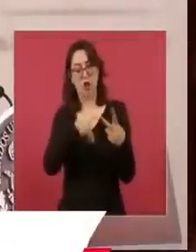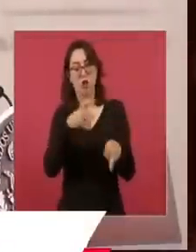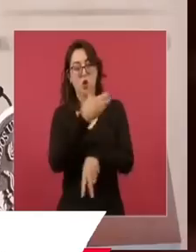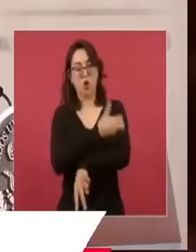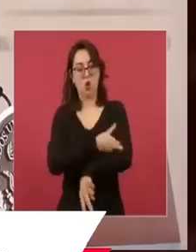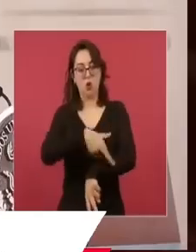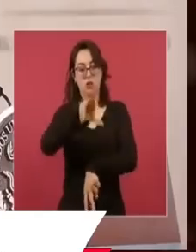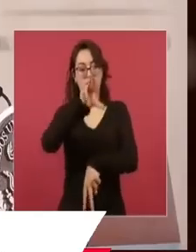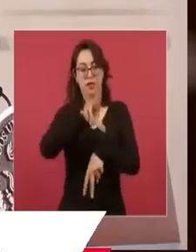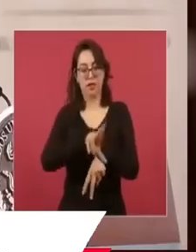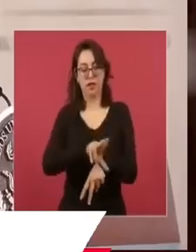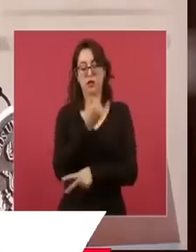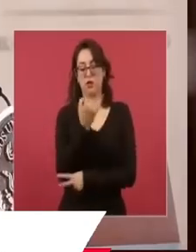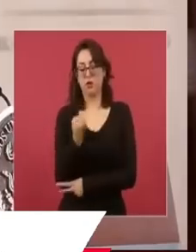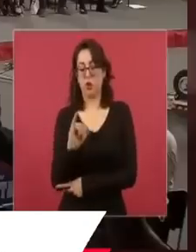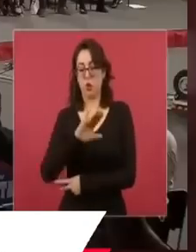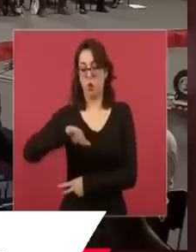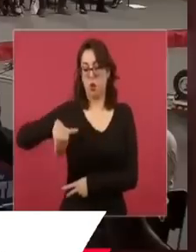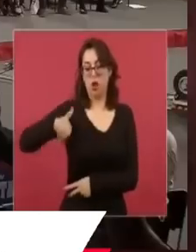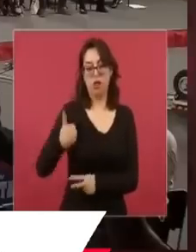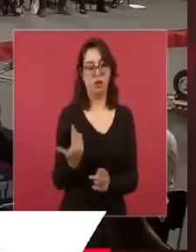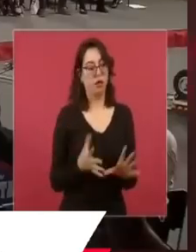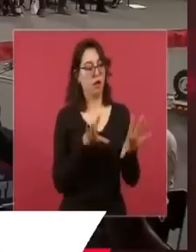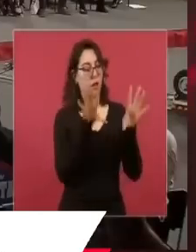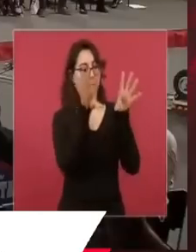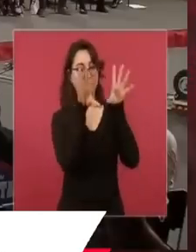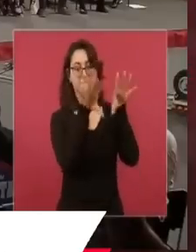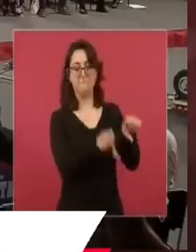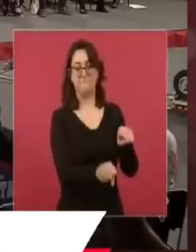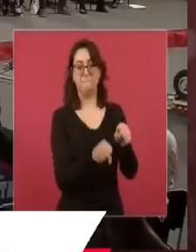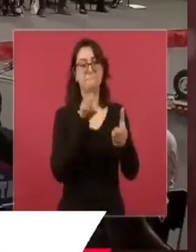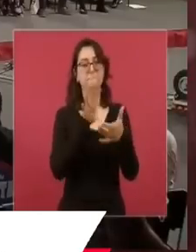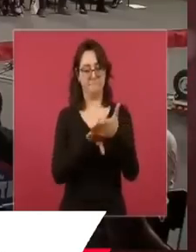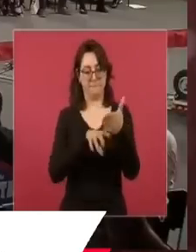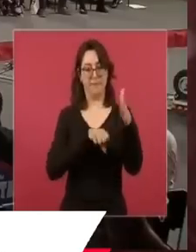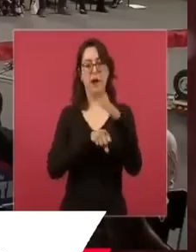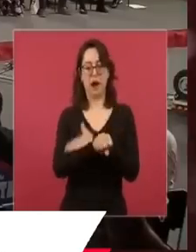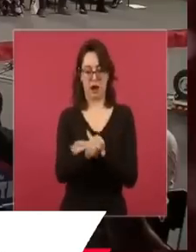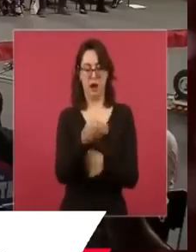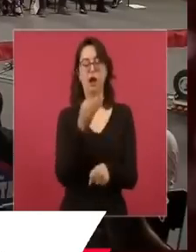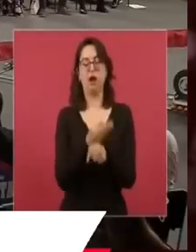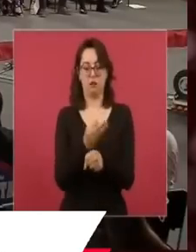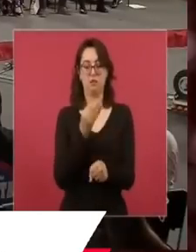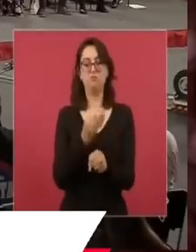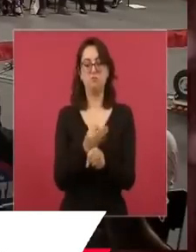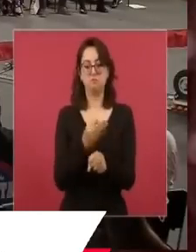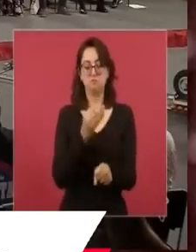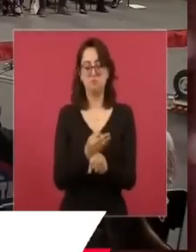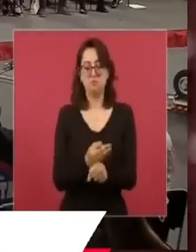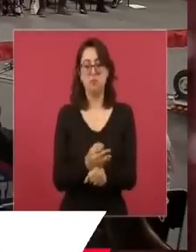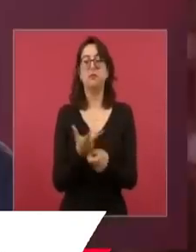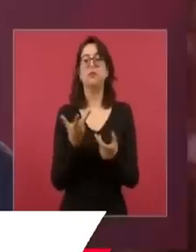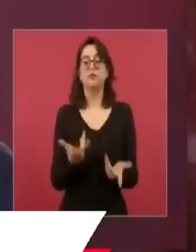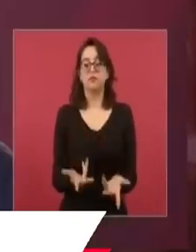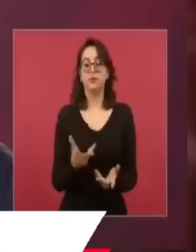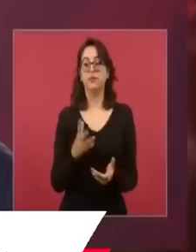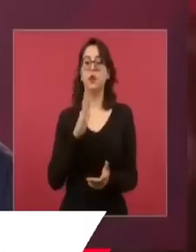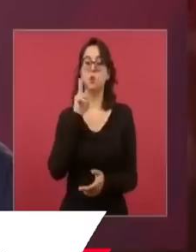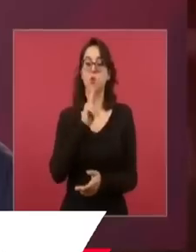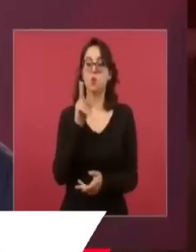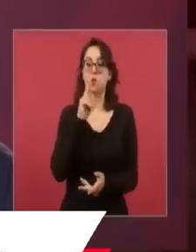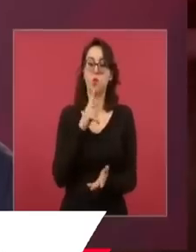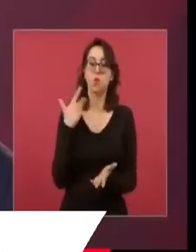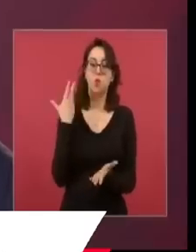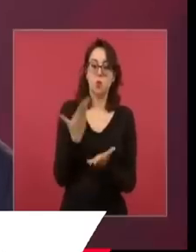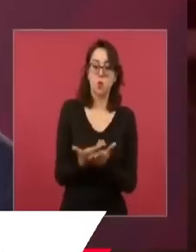En qué ha consistido el apoyo que desde esta instancia han dado a las a los sobrevivientes y a la a los familiares de las víctimas